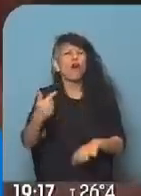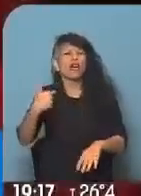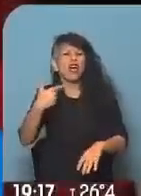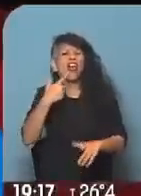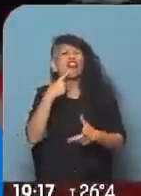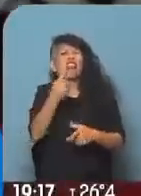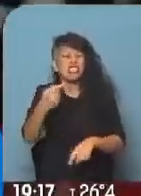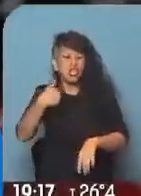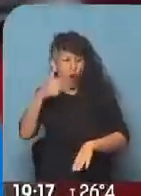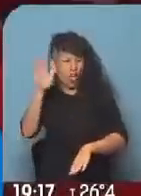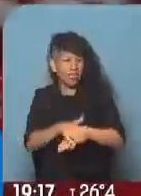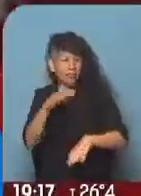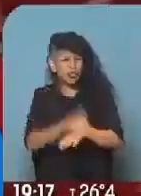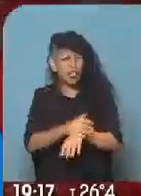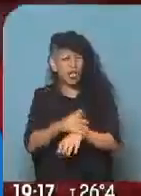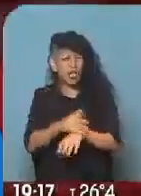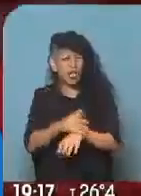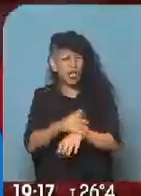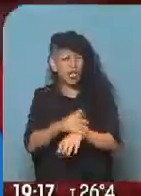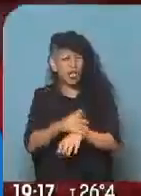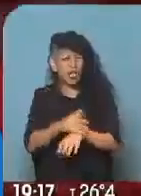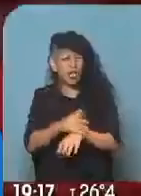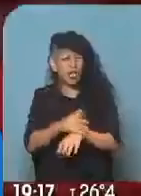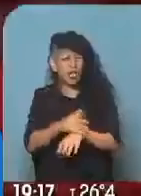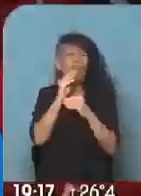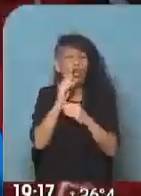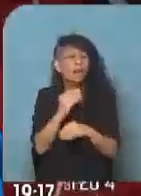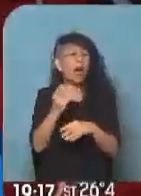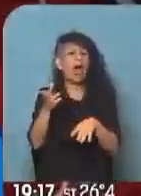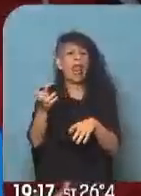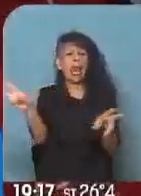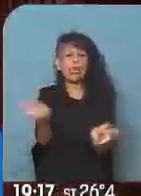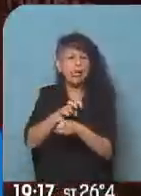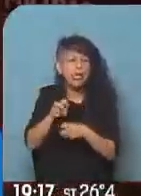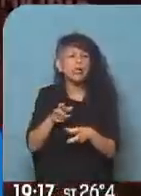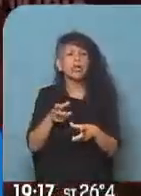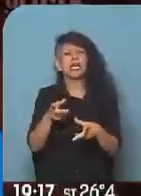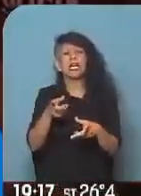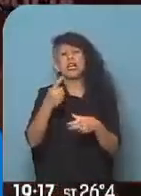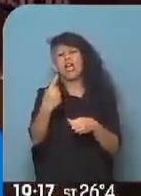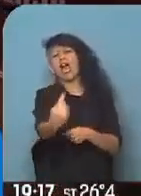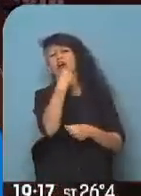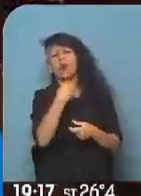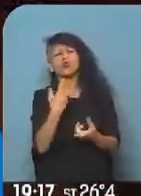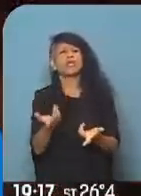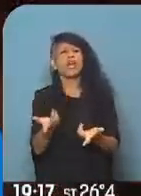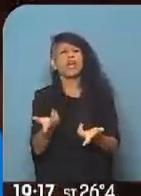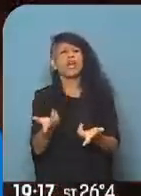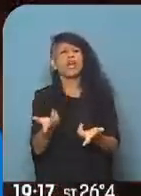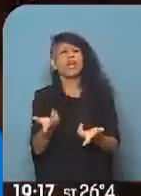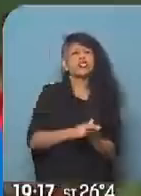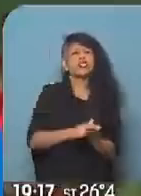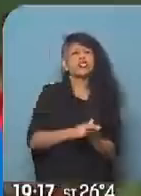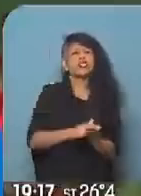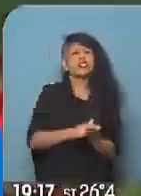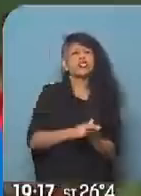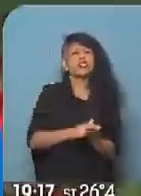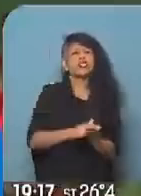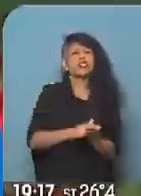el dinero de la venta de los choripanes después de cada partido, de la recaudación que hacían los trapitos después de cada